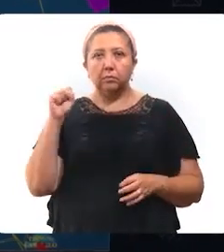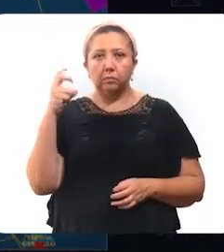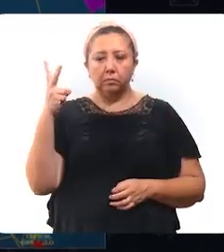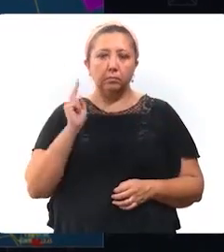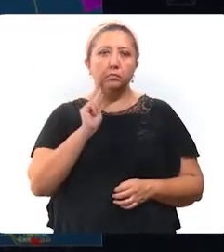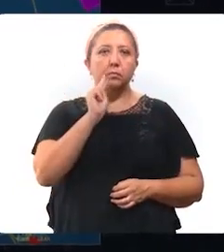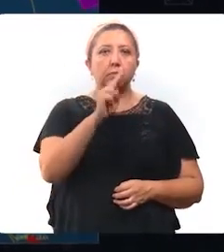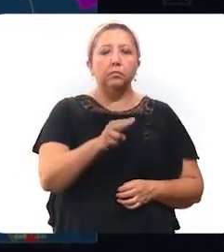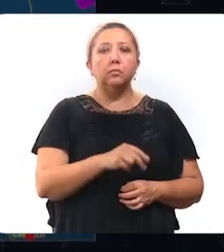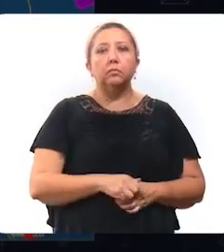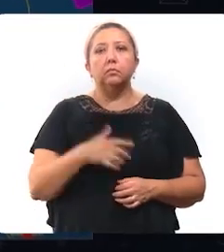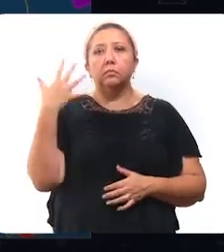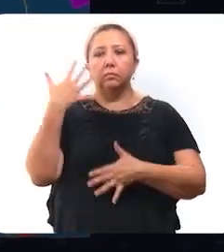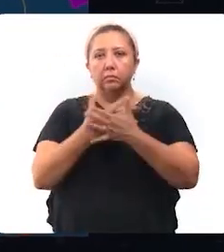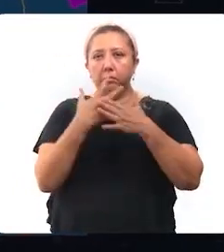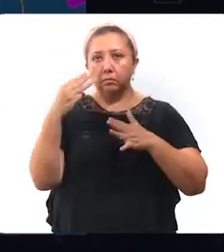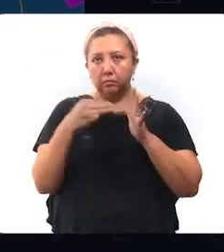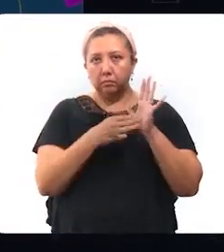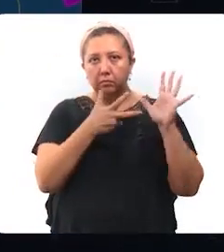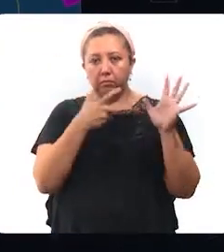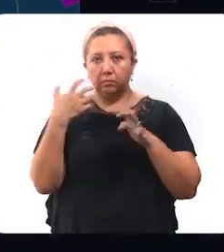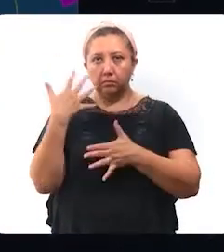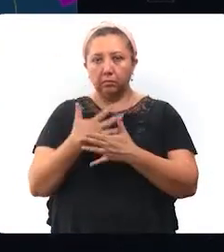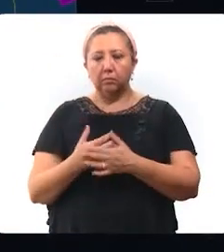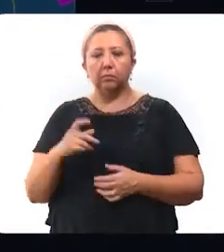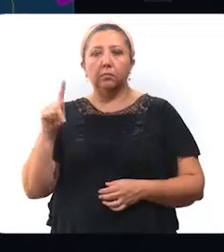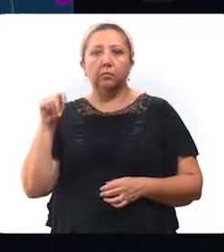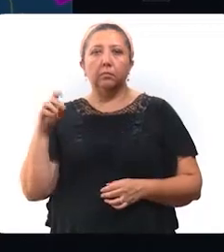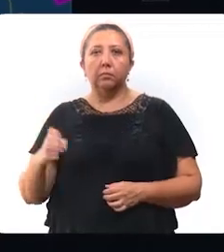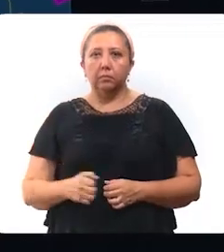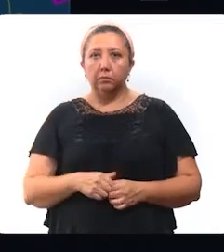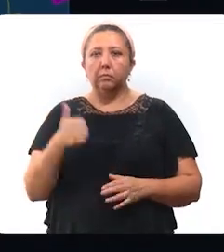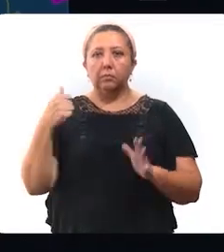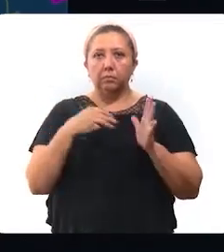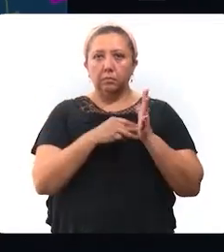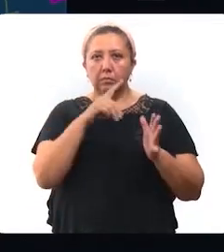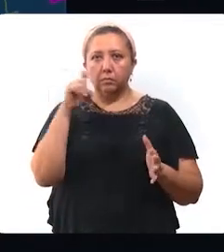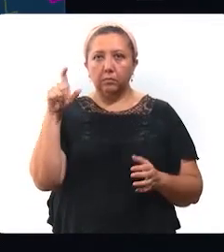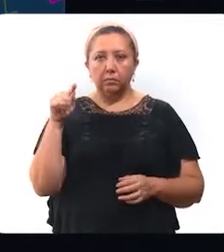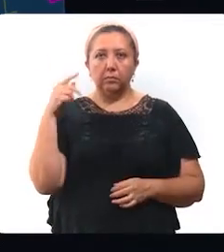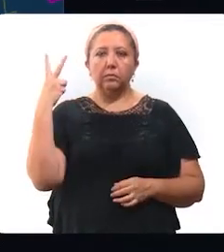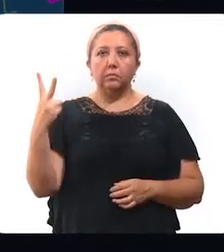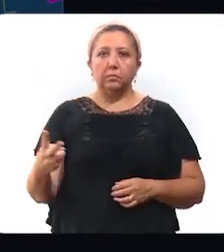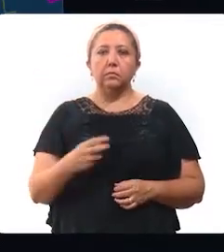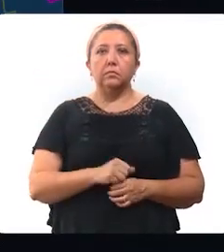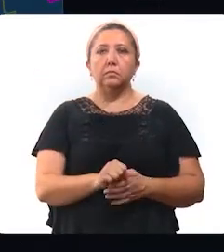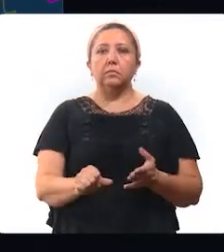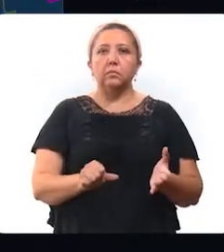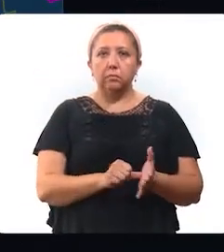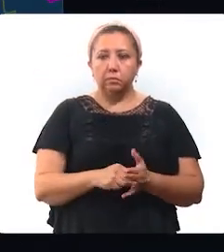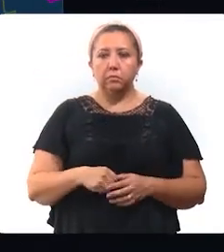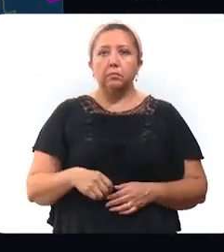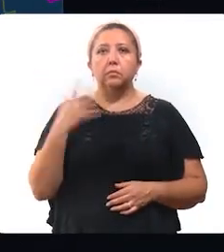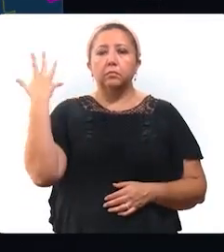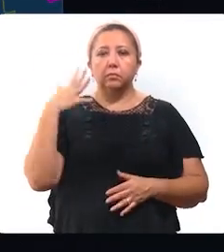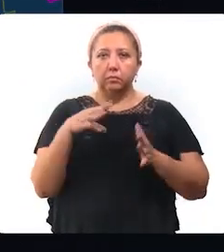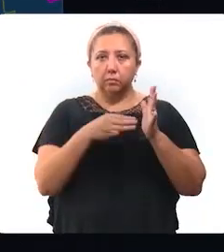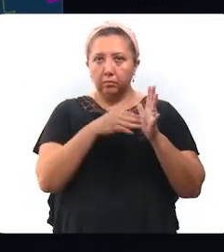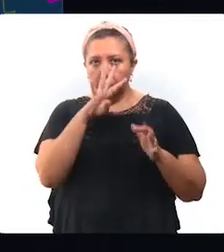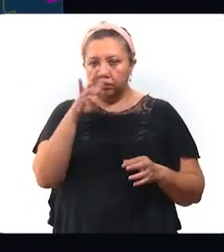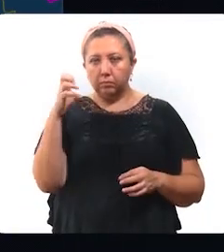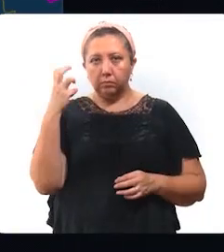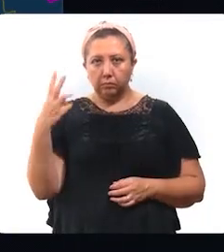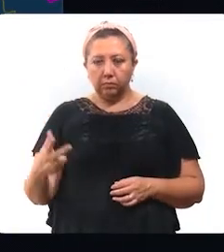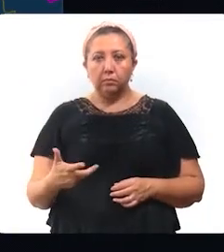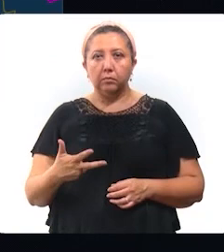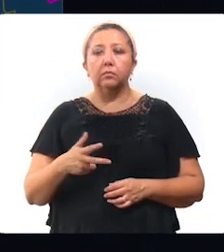16.762 en la zona norte, 15.815 en la zona oriente, 6.172 en la zona centro,